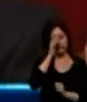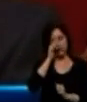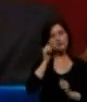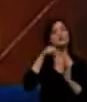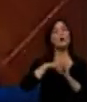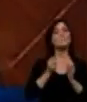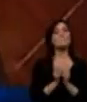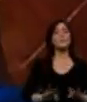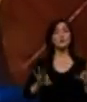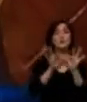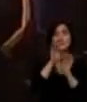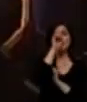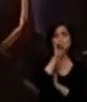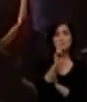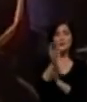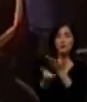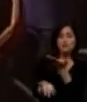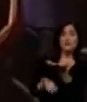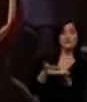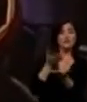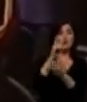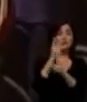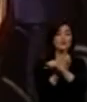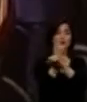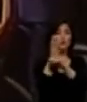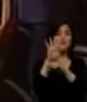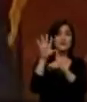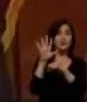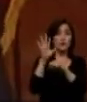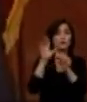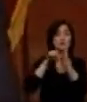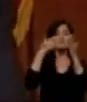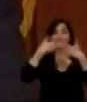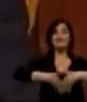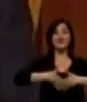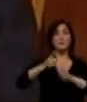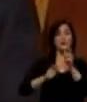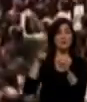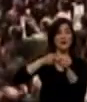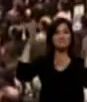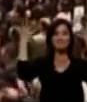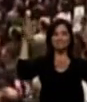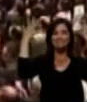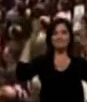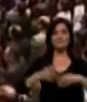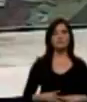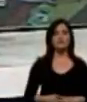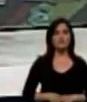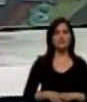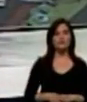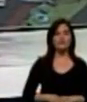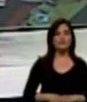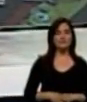respeto mutuo. Fue 1:45 que terminó con el aplauso de los asistentes. Joana Ramos, 24 horas.